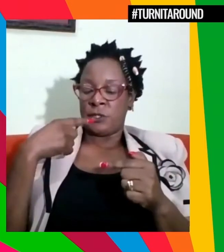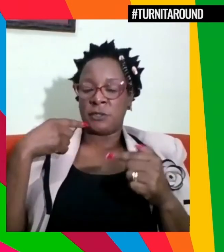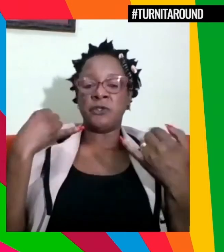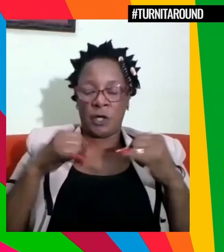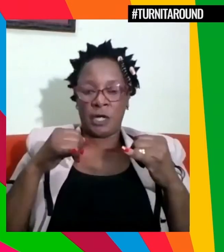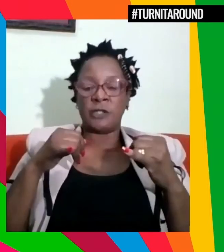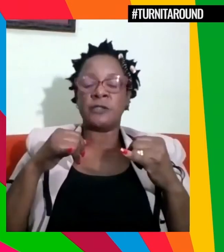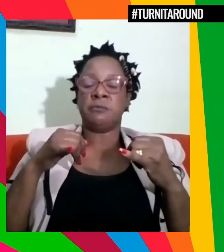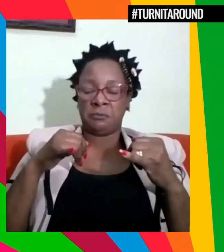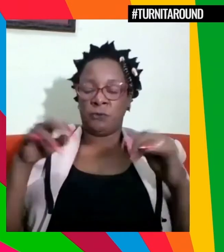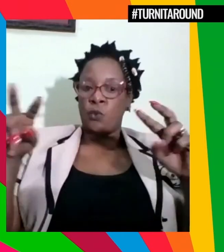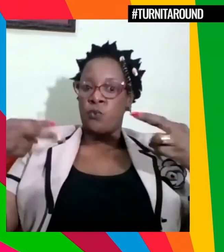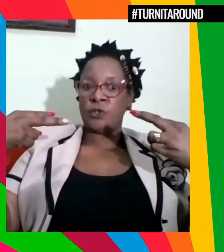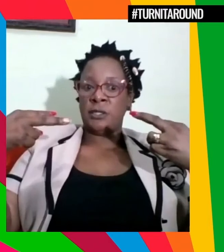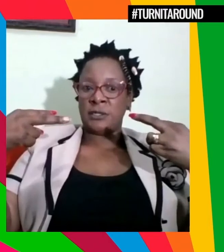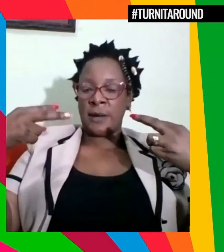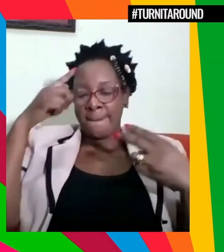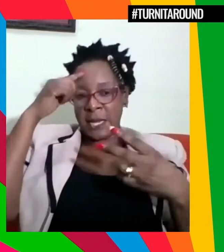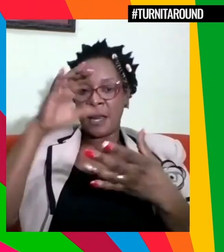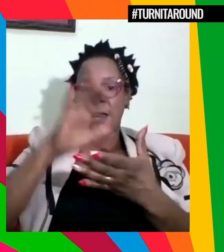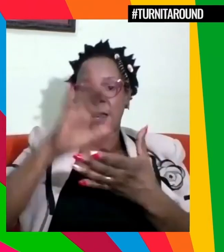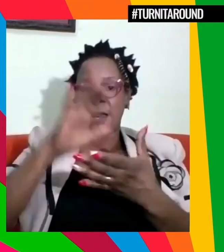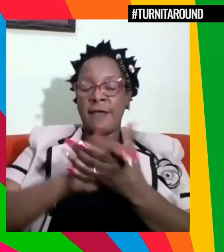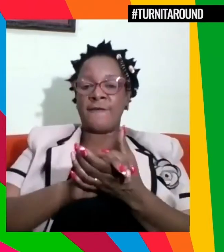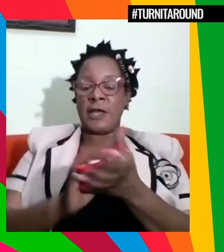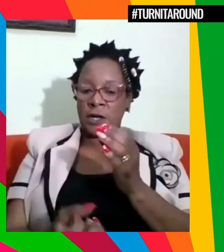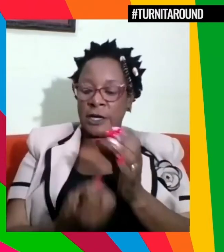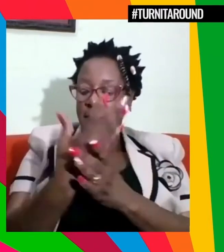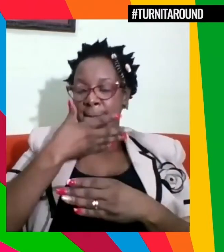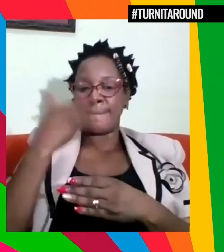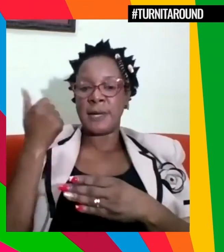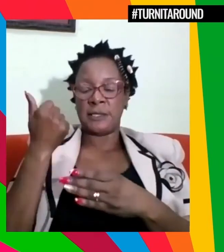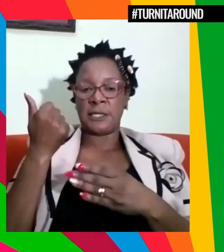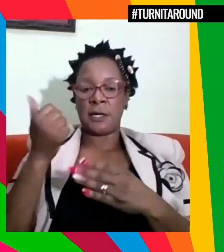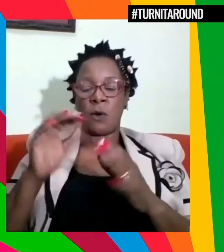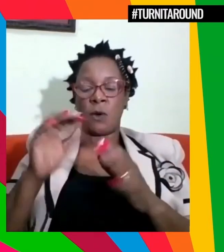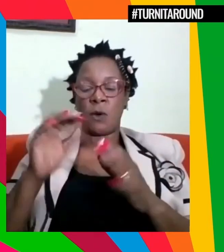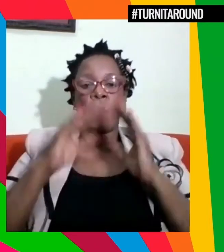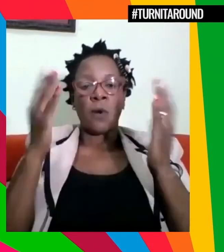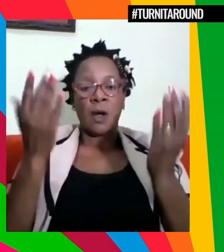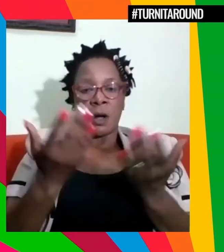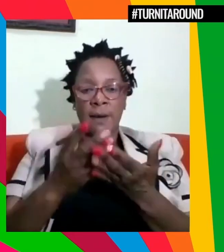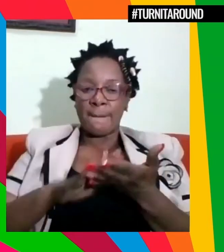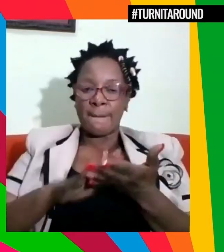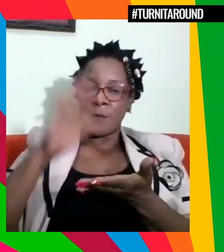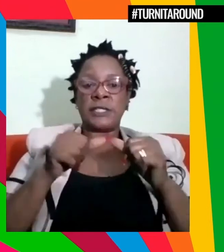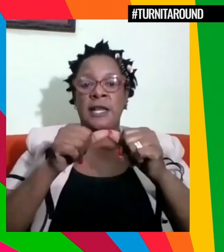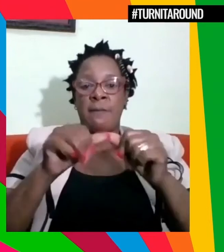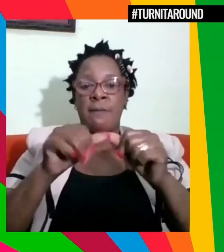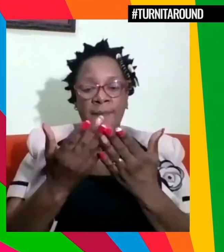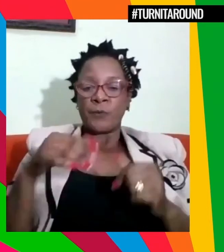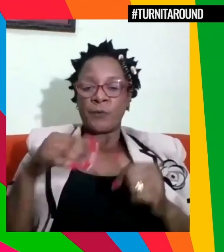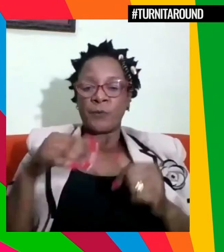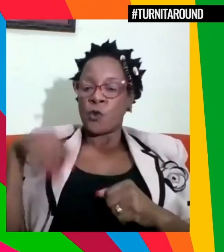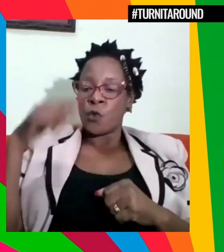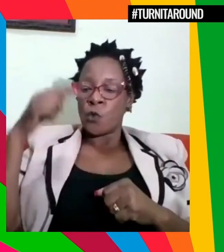un mundo mejor y más incluyente, más sostenible, es imposible, ¿qué les dirías